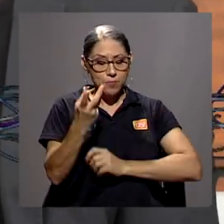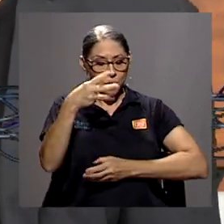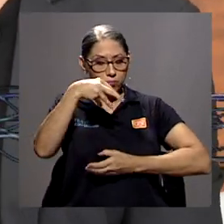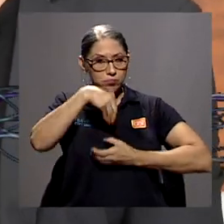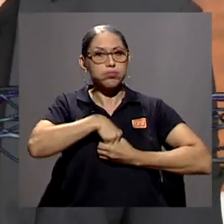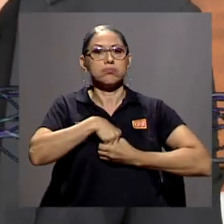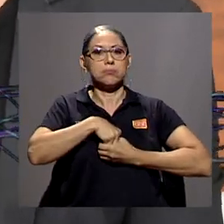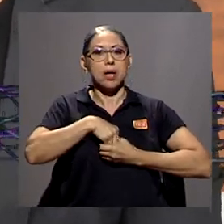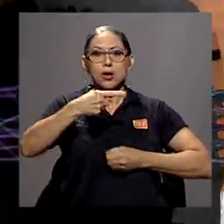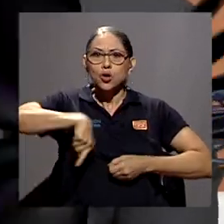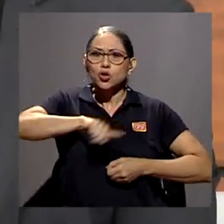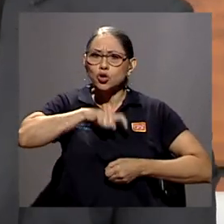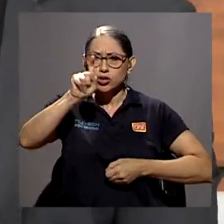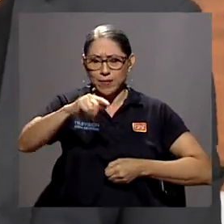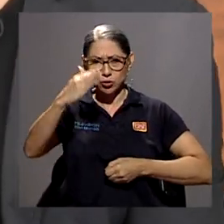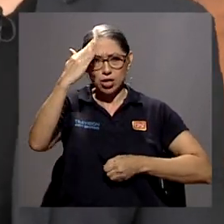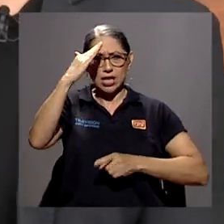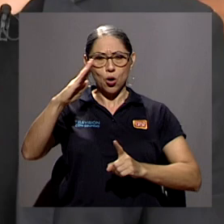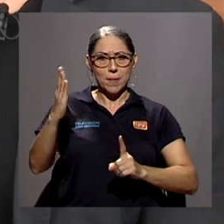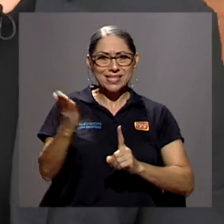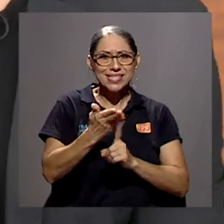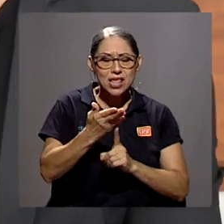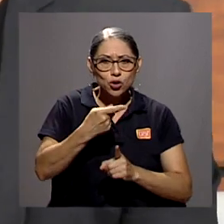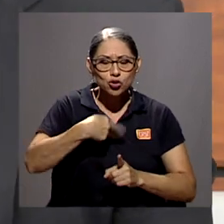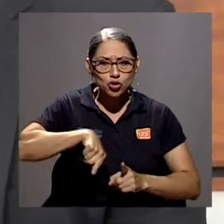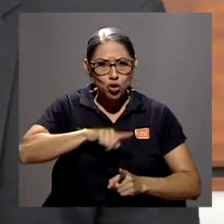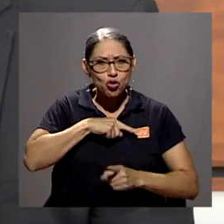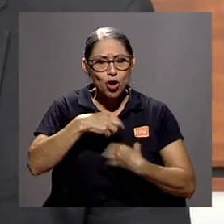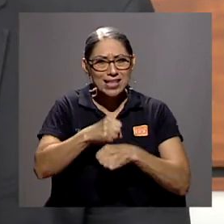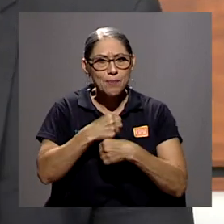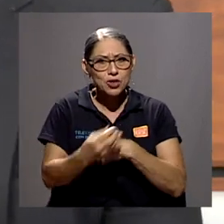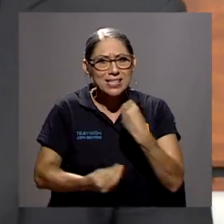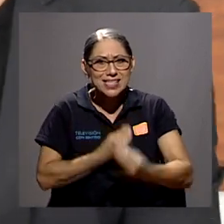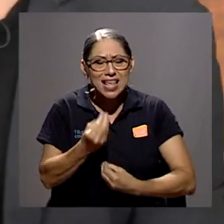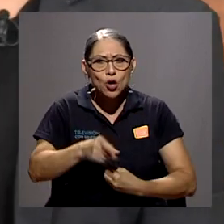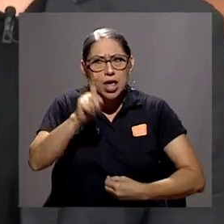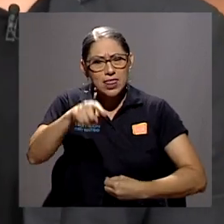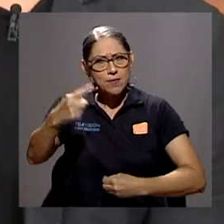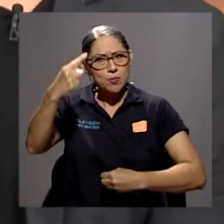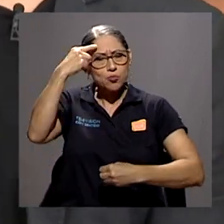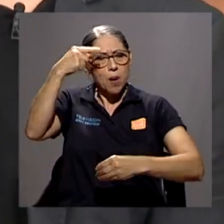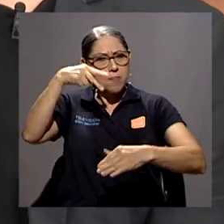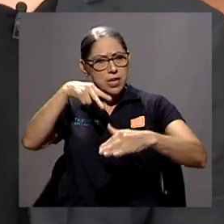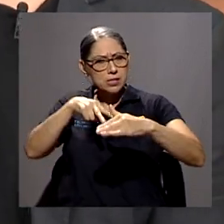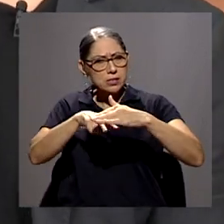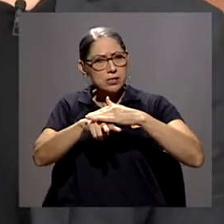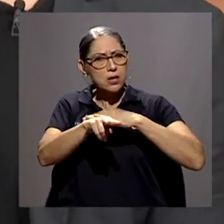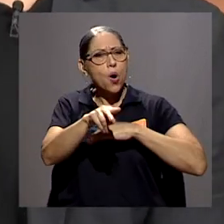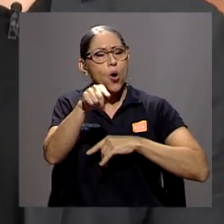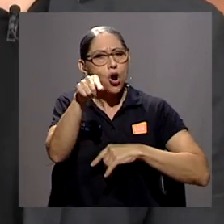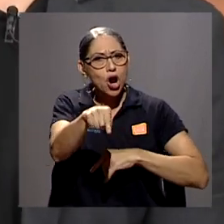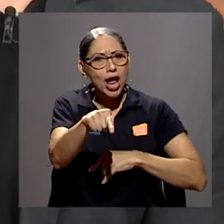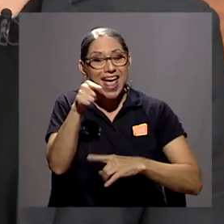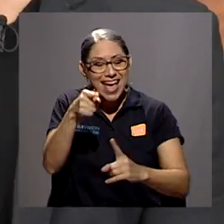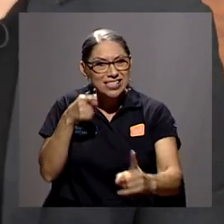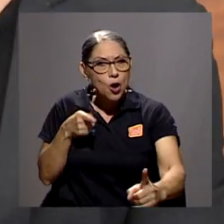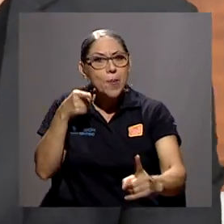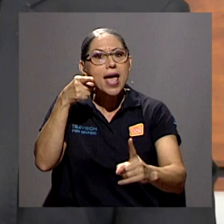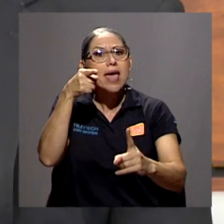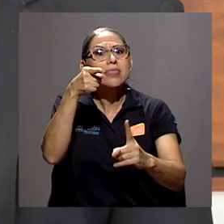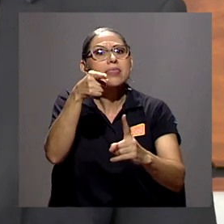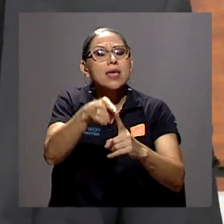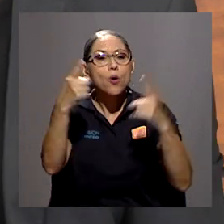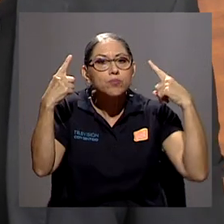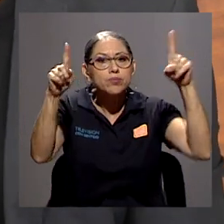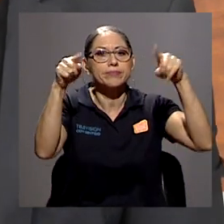que estar convencidos de lo que estamos haciendo y tenemos que tener la visión para poder o para poder llevar este objetivo a ese